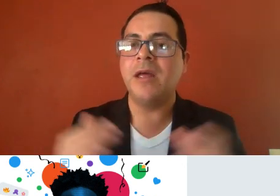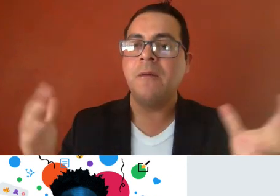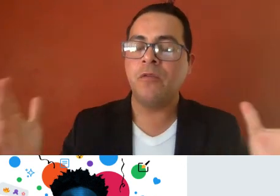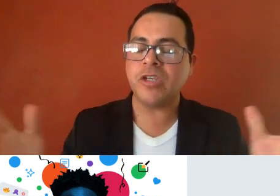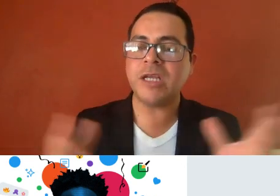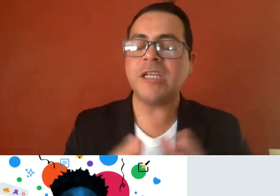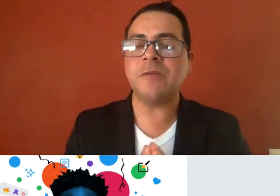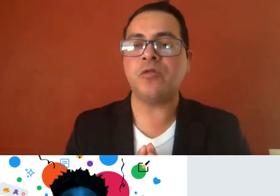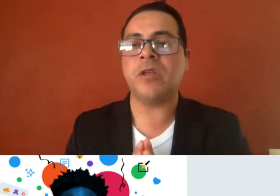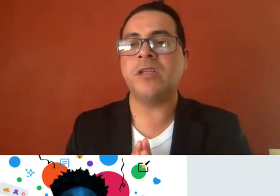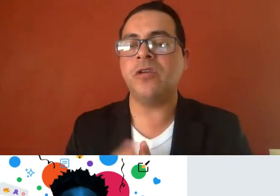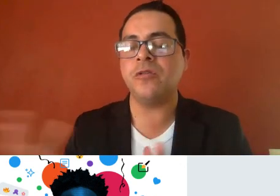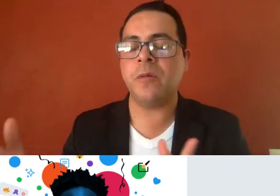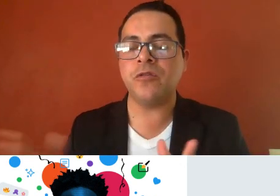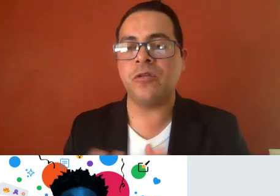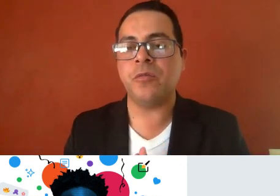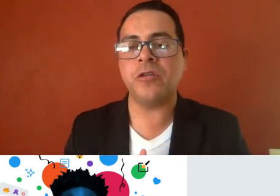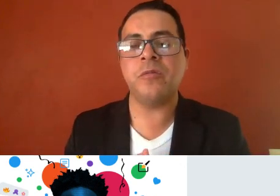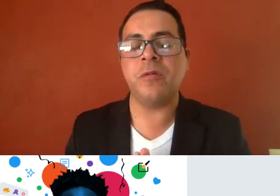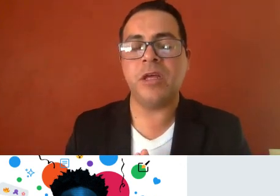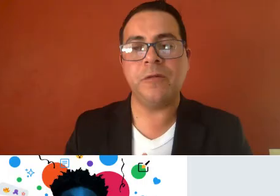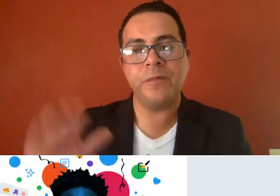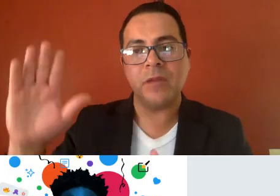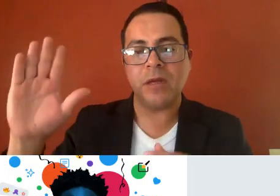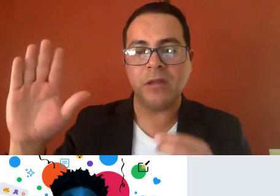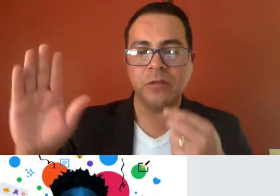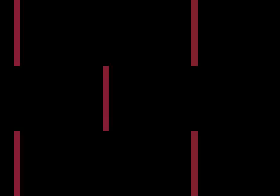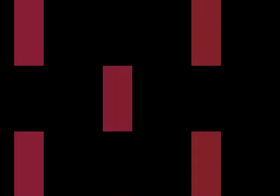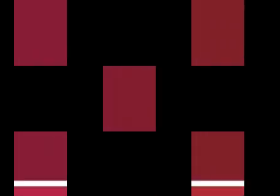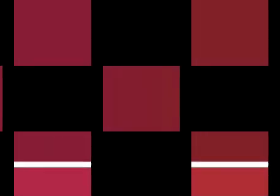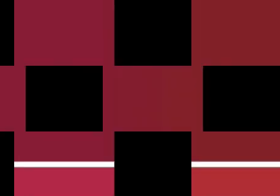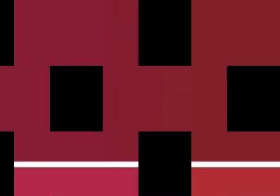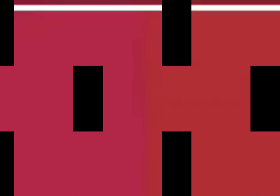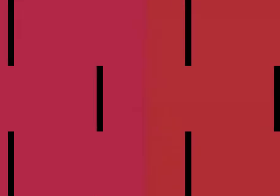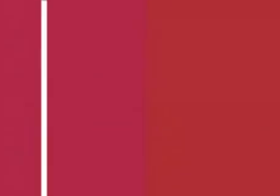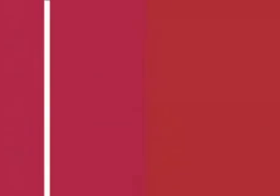enteren. Muchas gracias por su atención, nos vemos en un próximo video. Adiós.